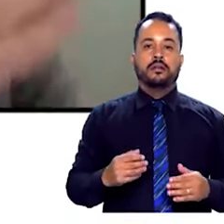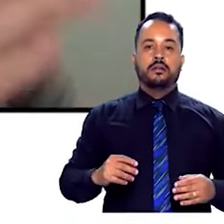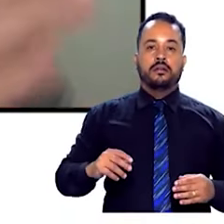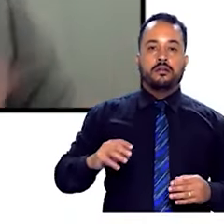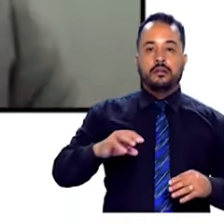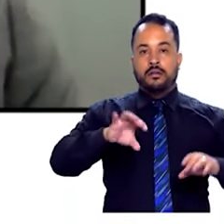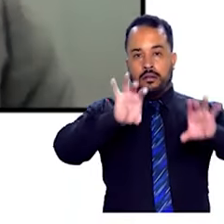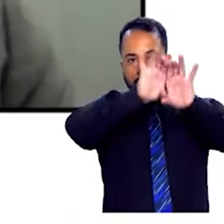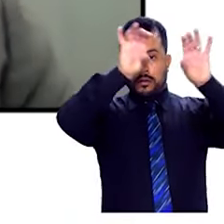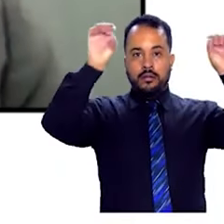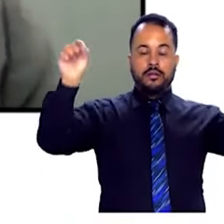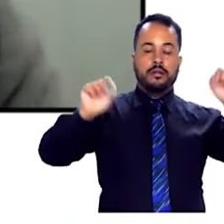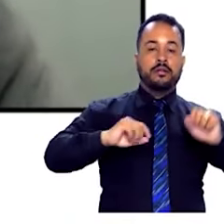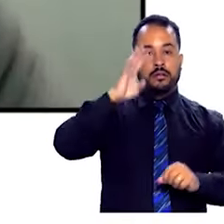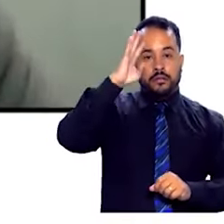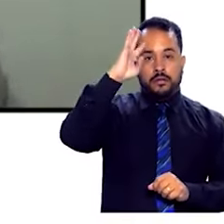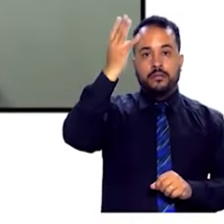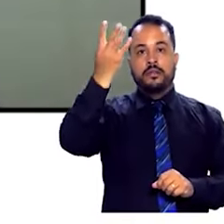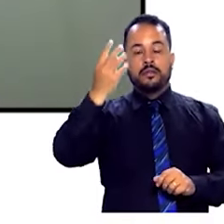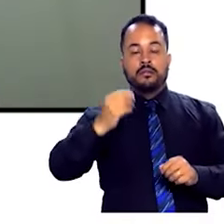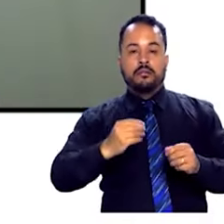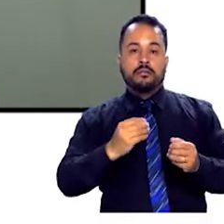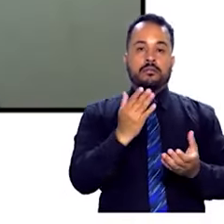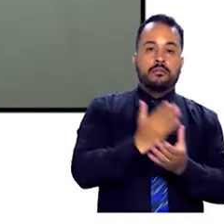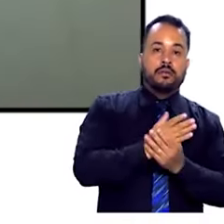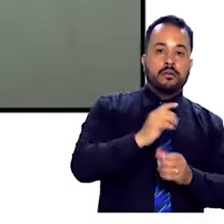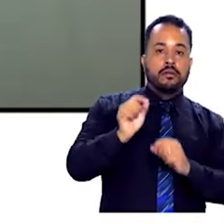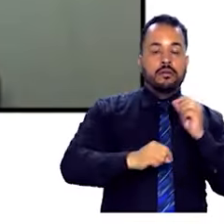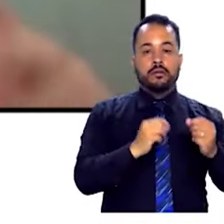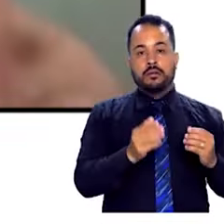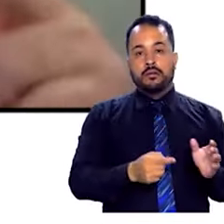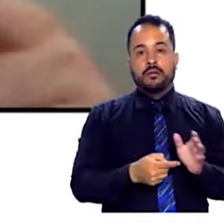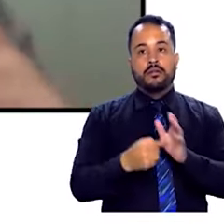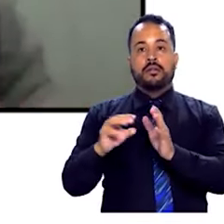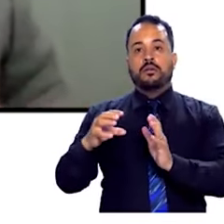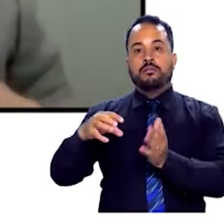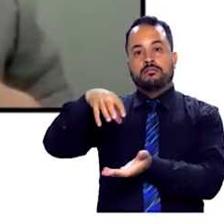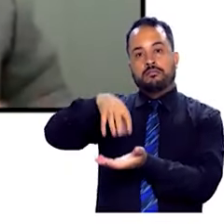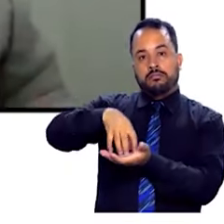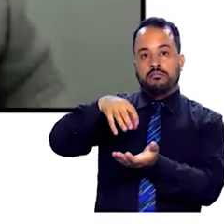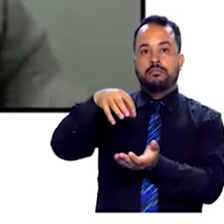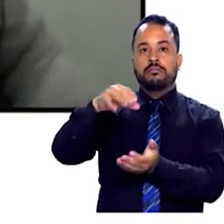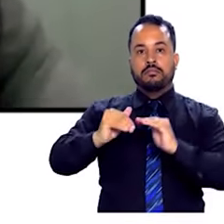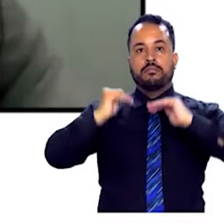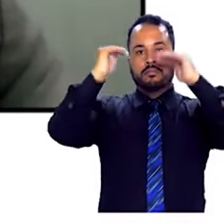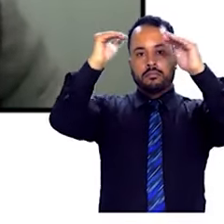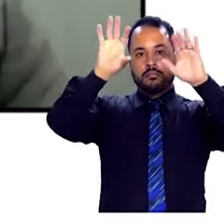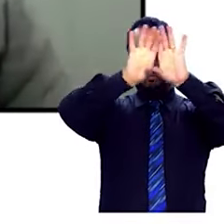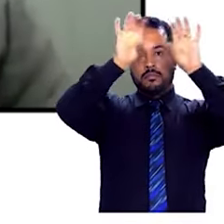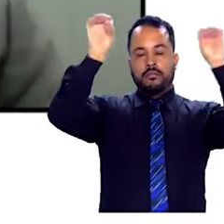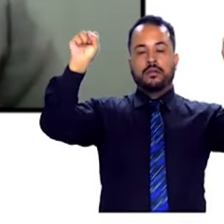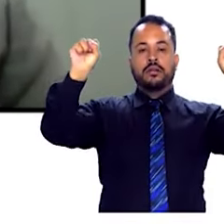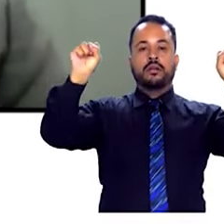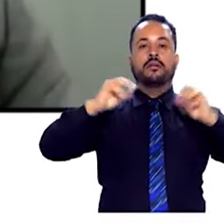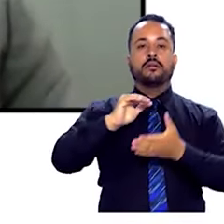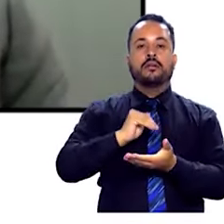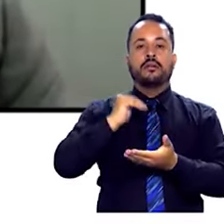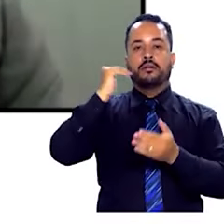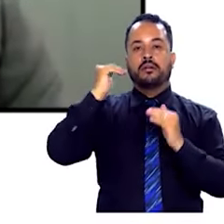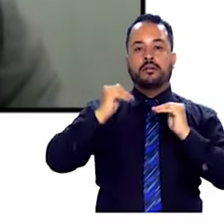en las que acta como juez de primera instancia la competencia apelada la corte Suprema en la